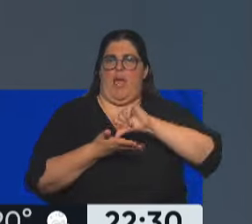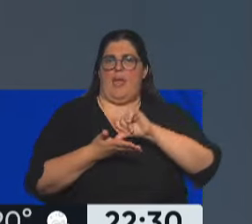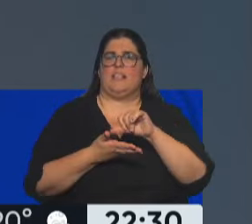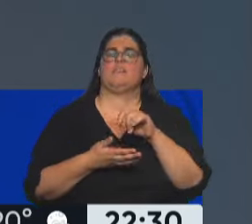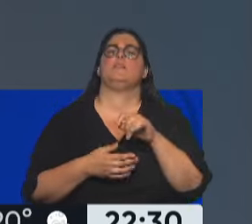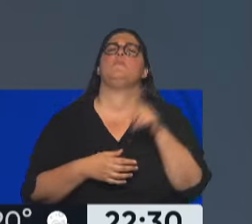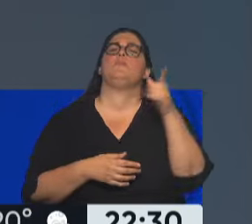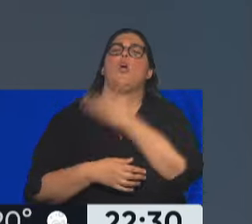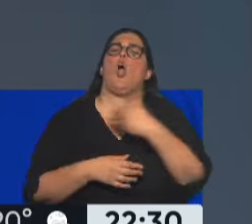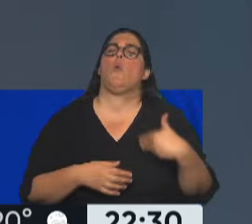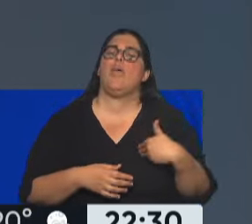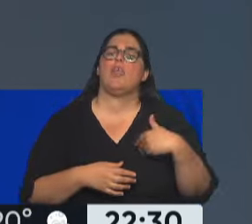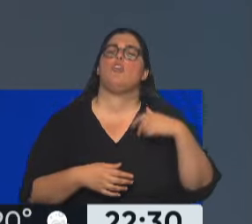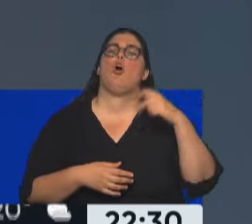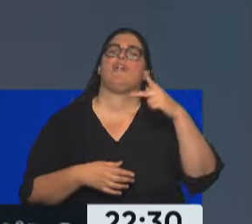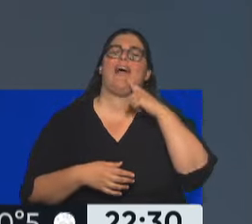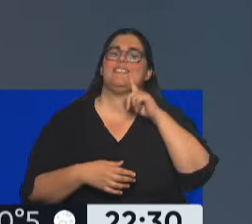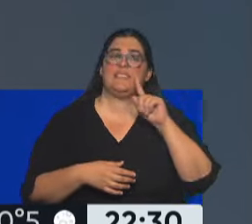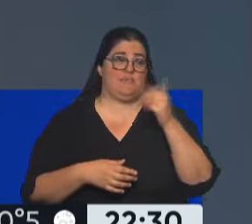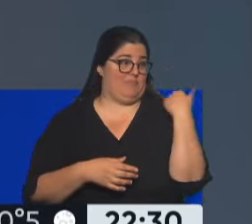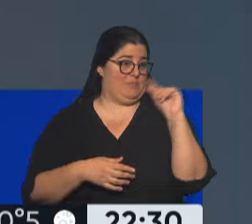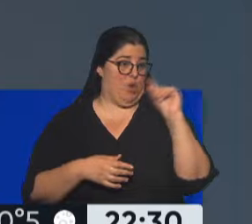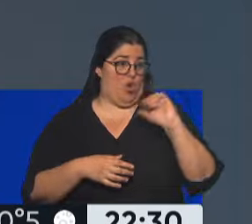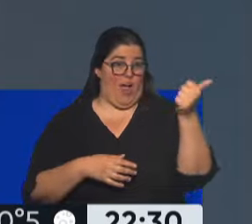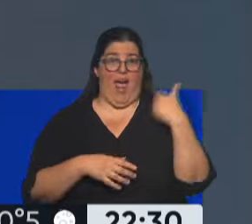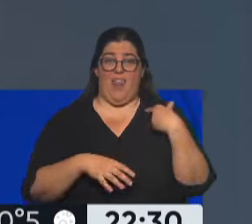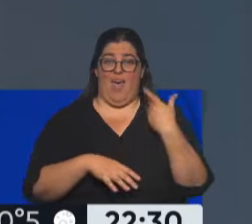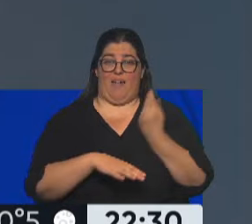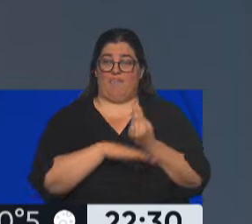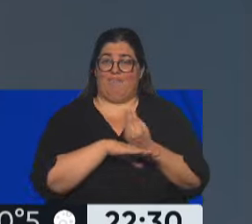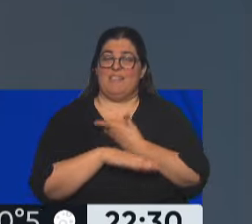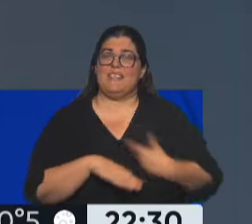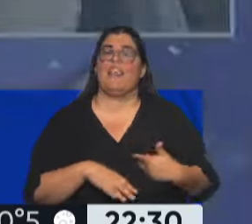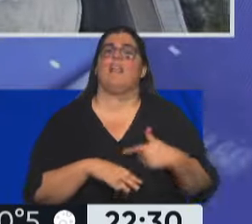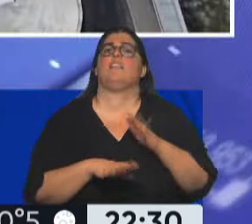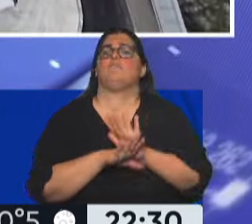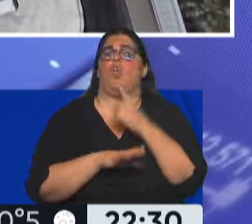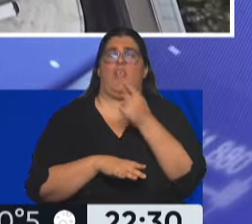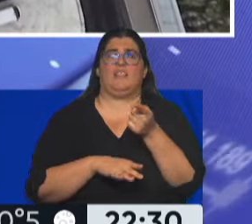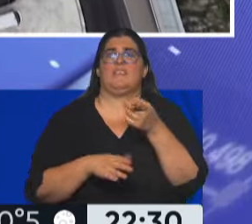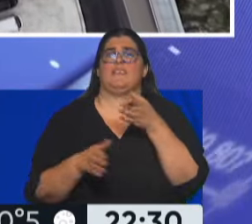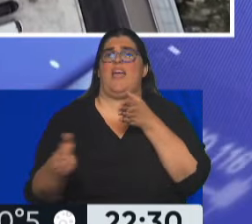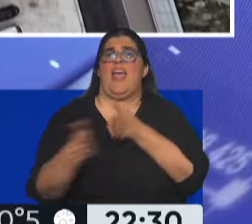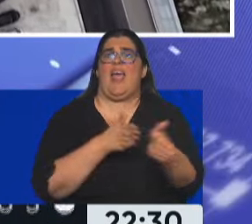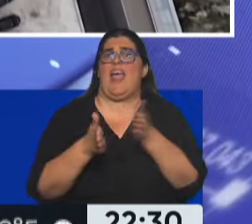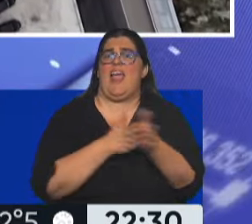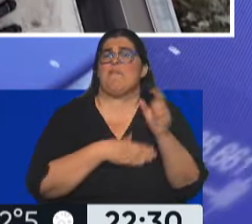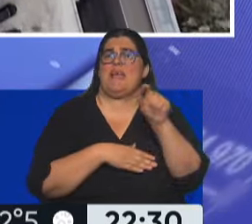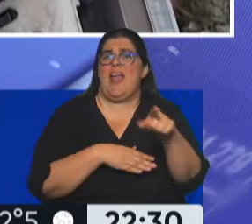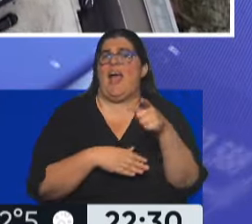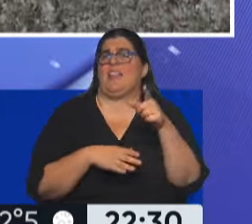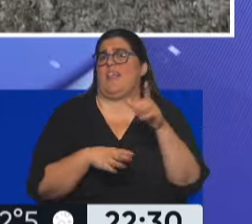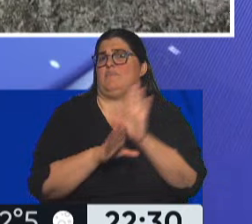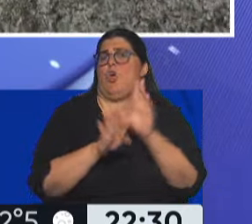Tusk, que acaba de ganar las elecciones, sí. suspendió el derecho de asilo, contraviniendo una parte importante de la legislación europea.